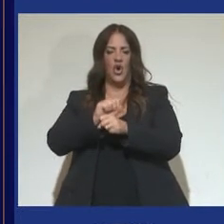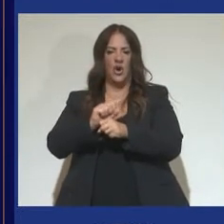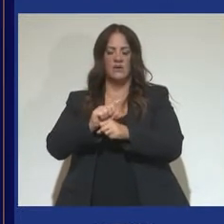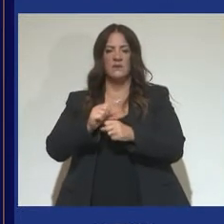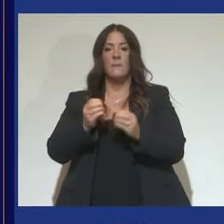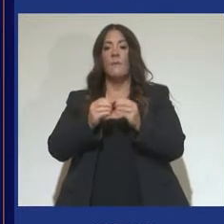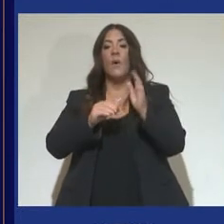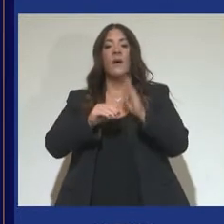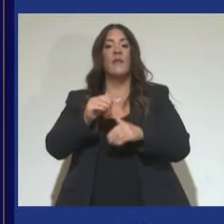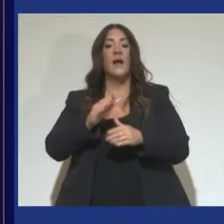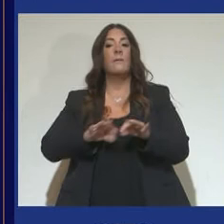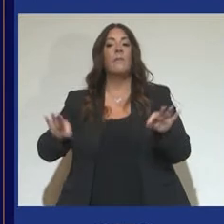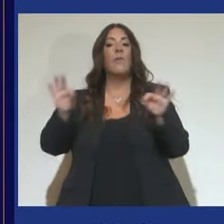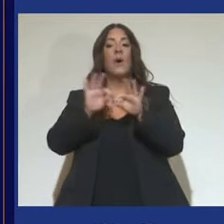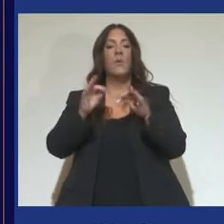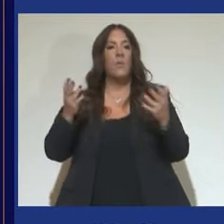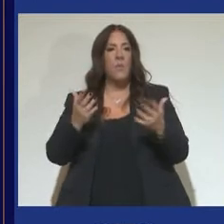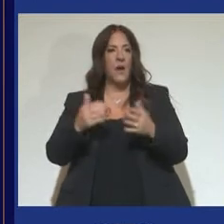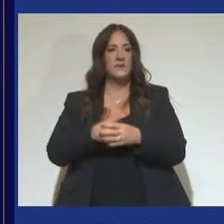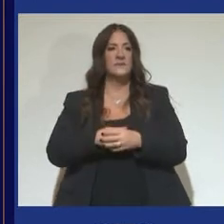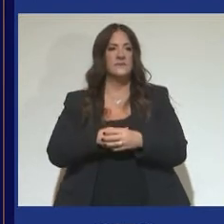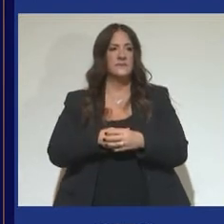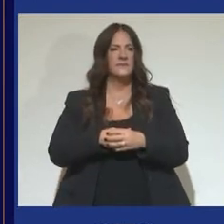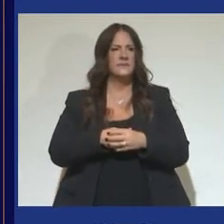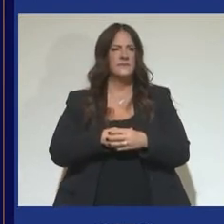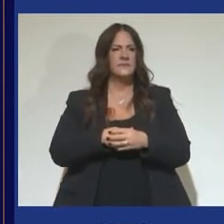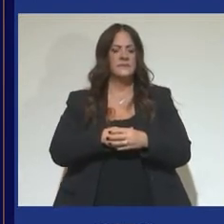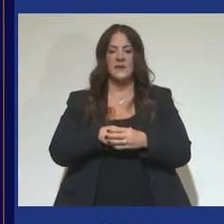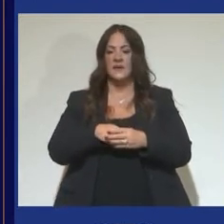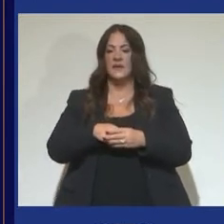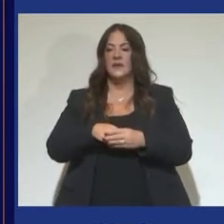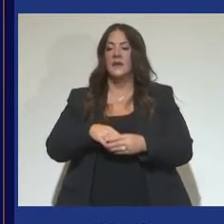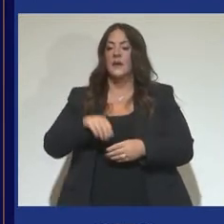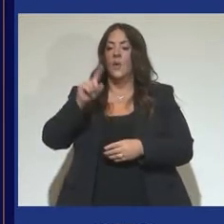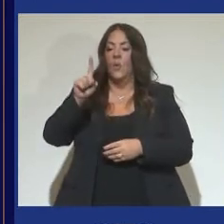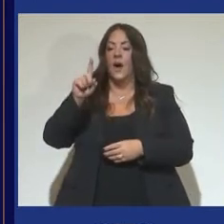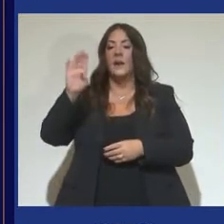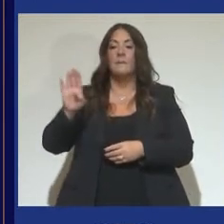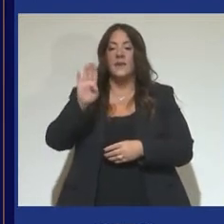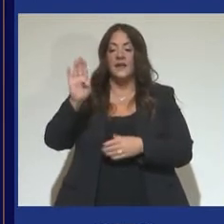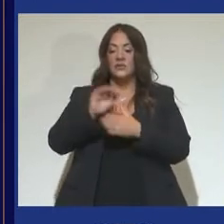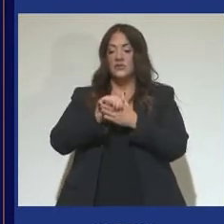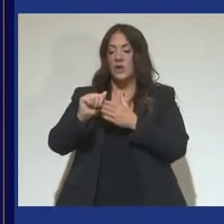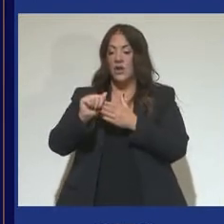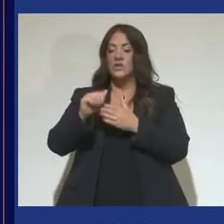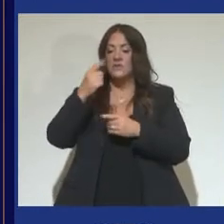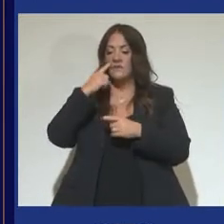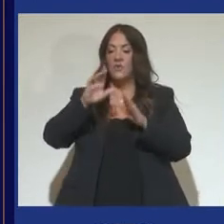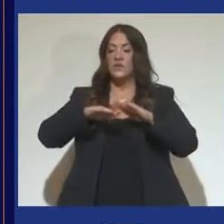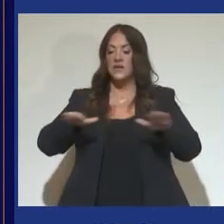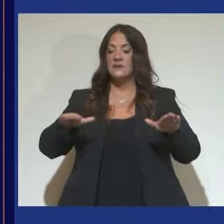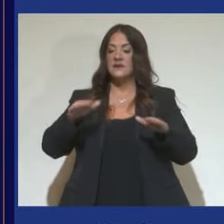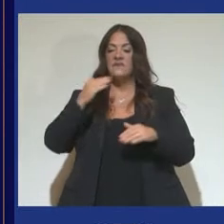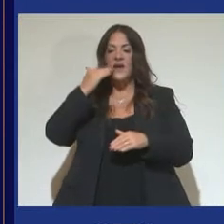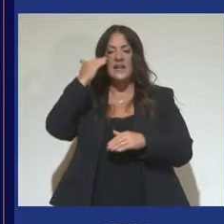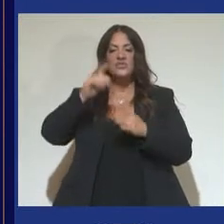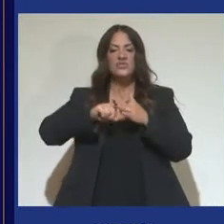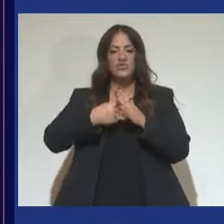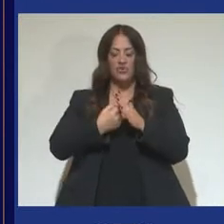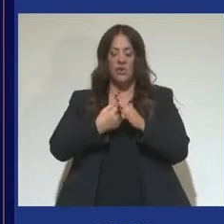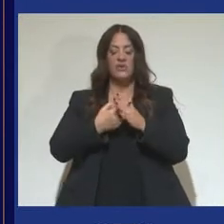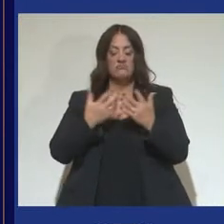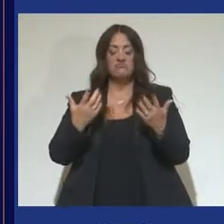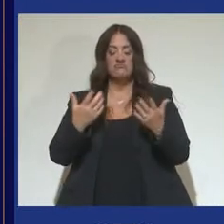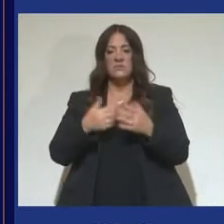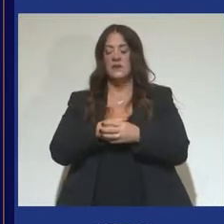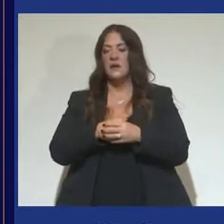pero tal vez nada más que esto estos mil millones de dólares que estamos pensando en recibir en cuanto a